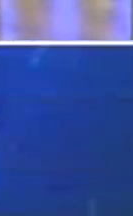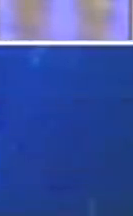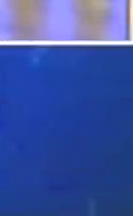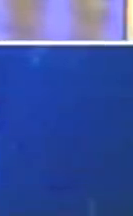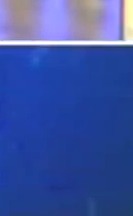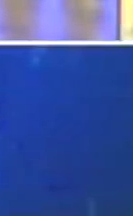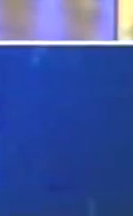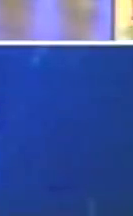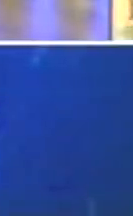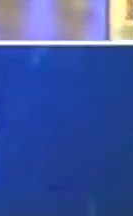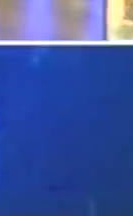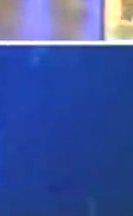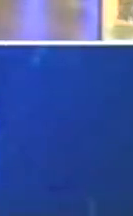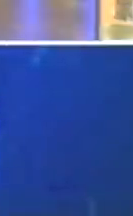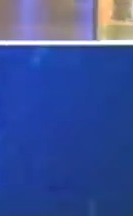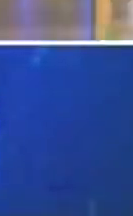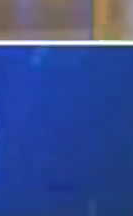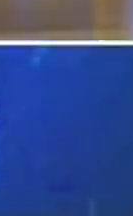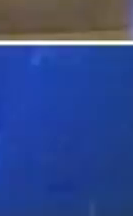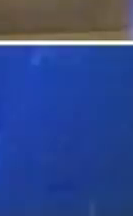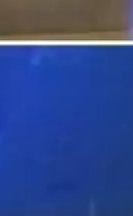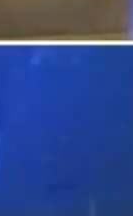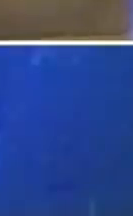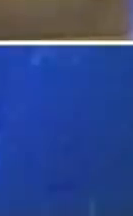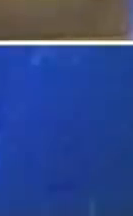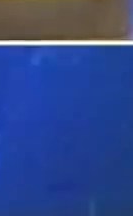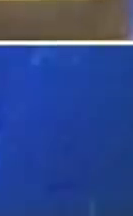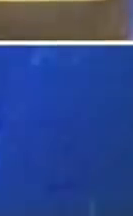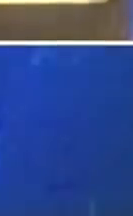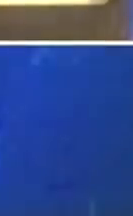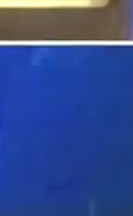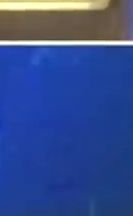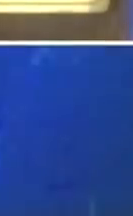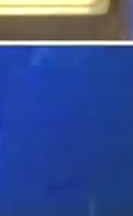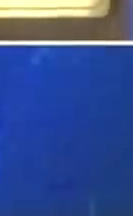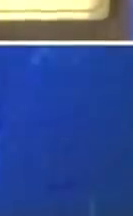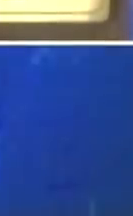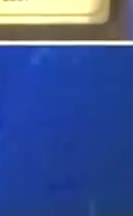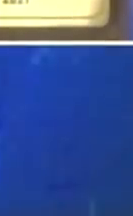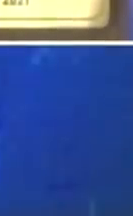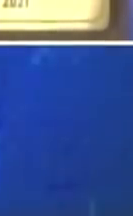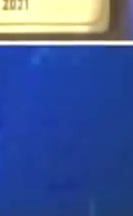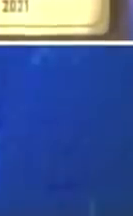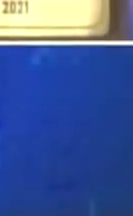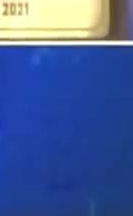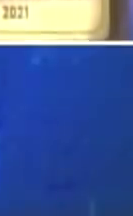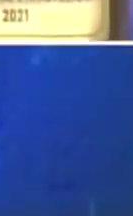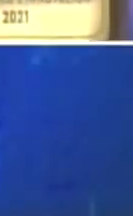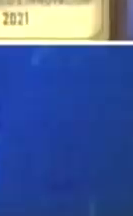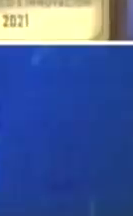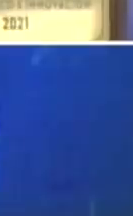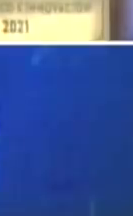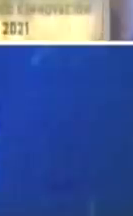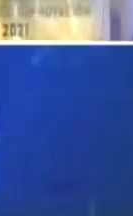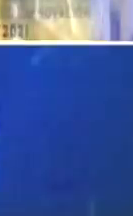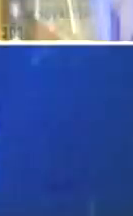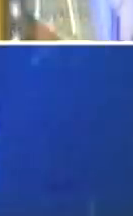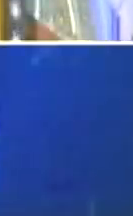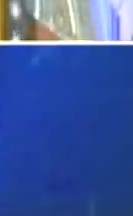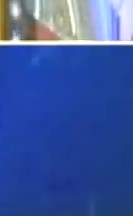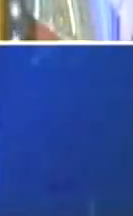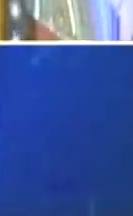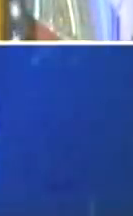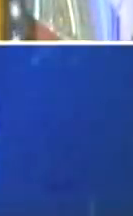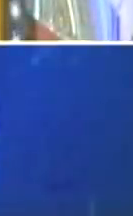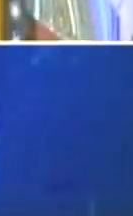la galería de los proyectos de investigación que tienen aquí hoy presente, podemos mostrar el kit para diagnóstico de cáncer de mama,